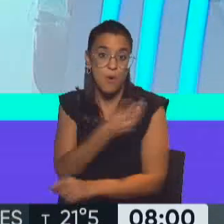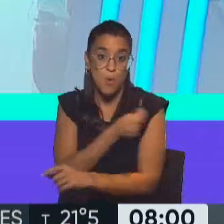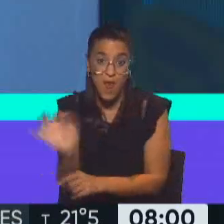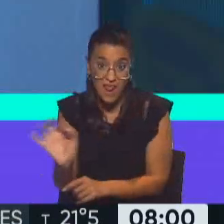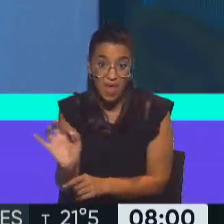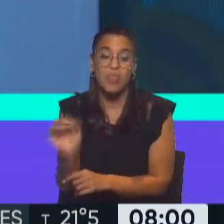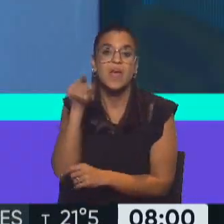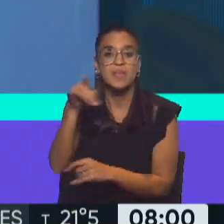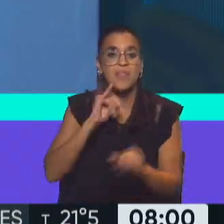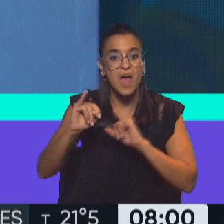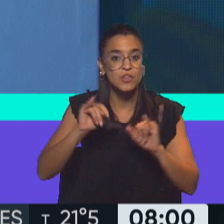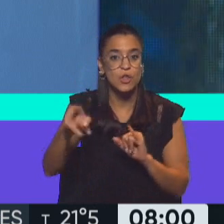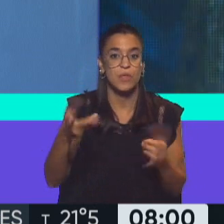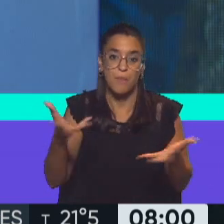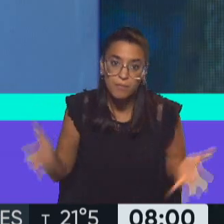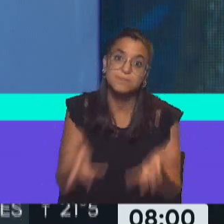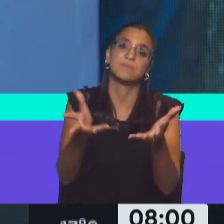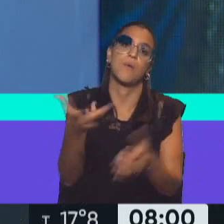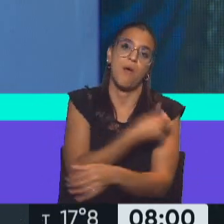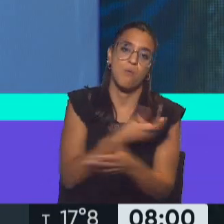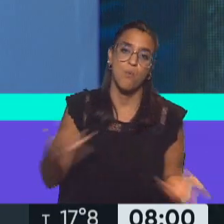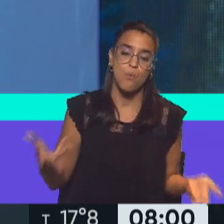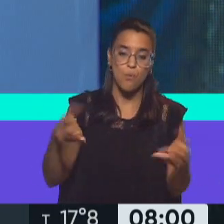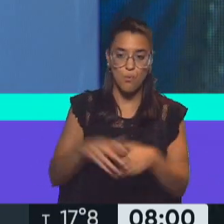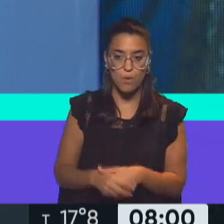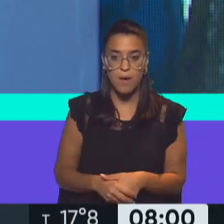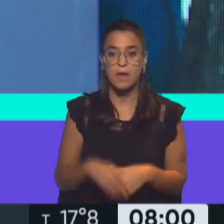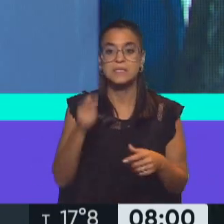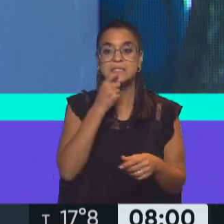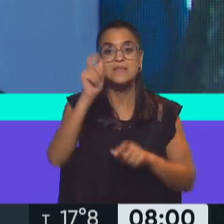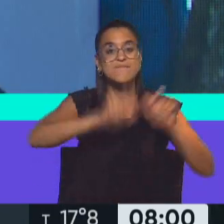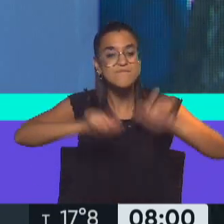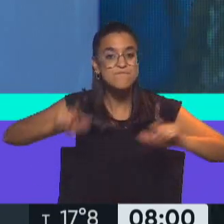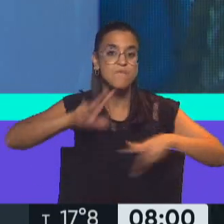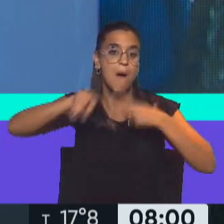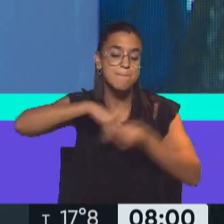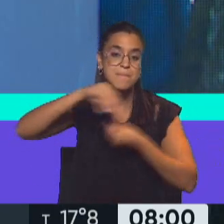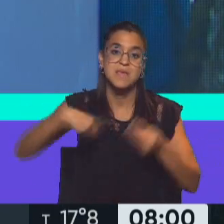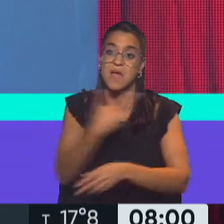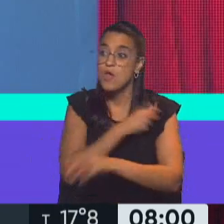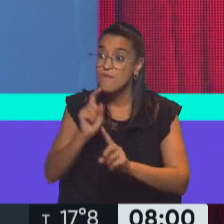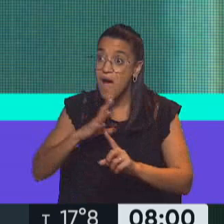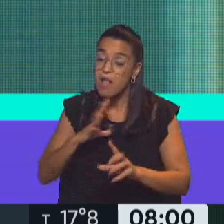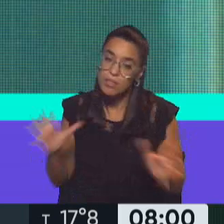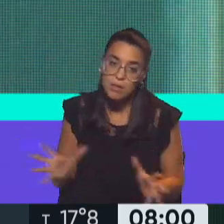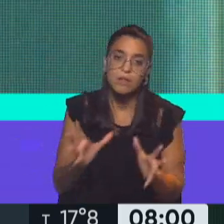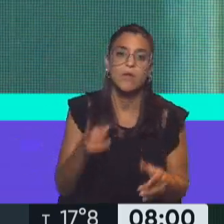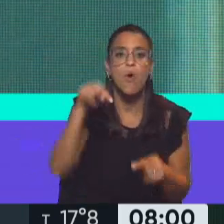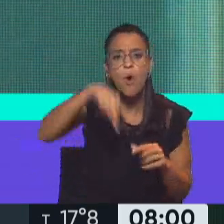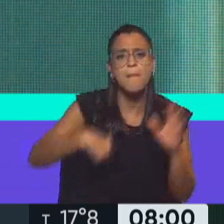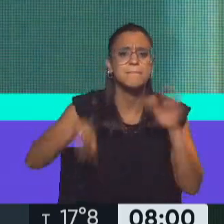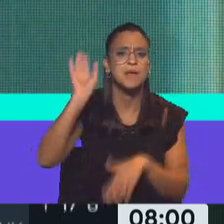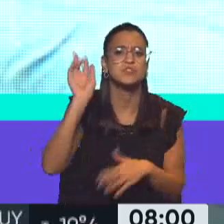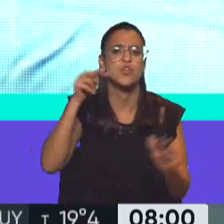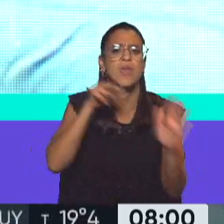ese dato tiene que empujar a vacunar a la gente. Y si tiene familiares que no lo están, ir a empujarlos a vacunar. La mayoría de los que hoy están internados en